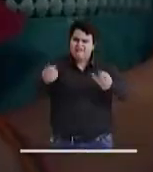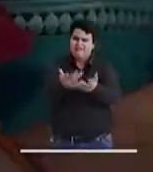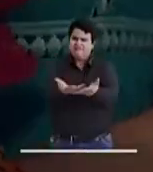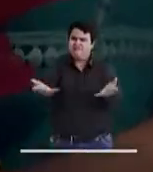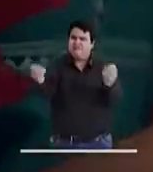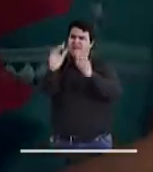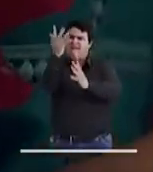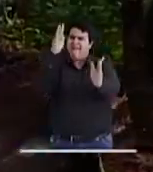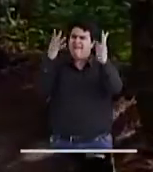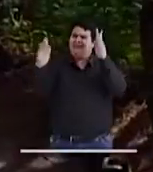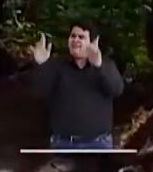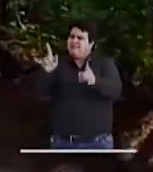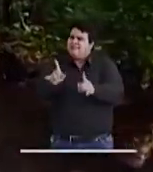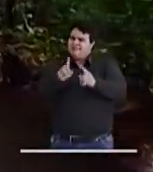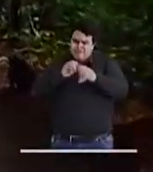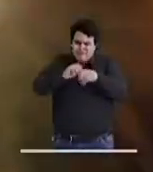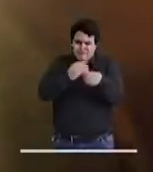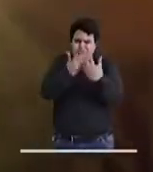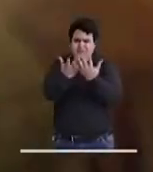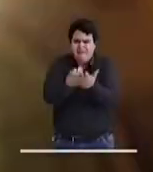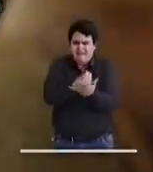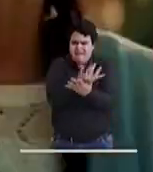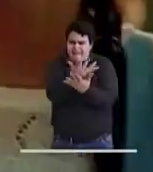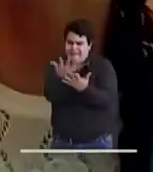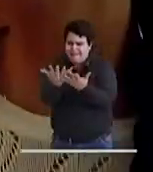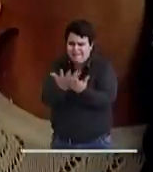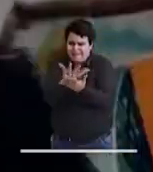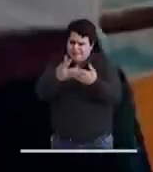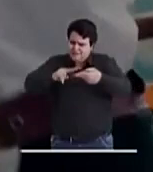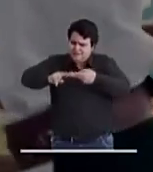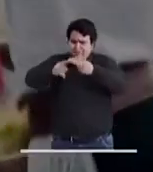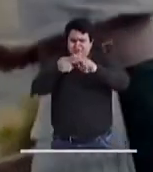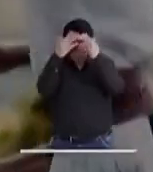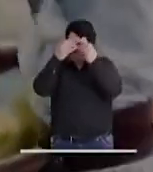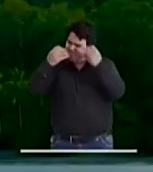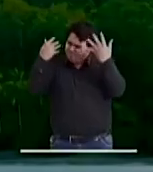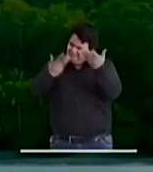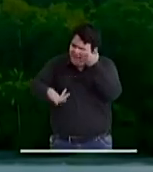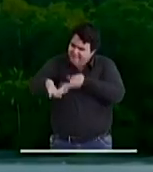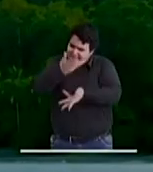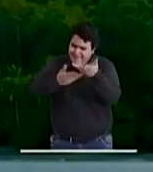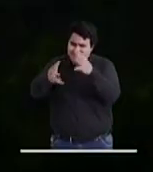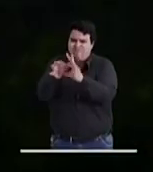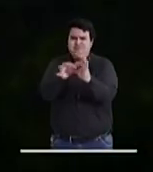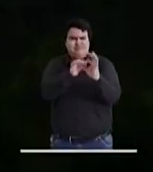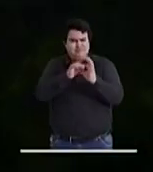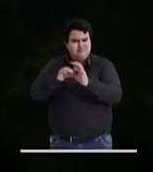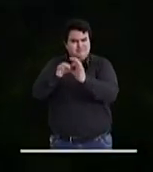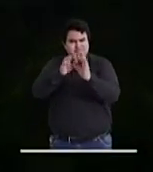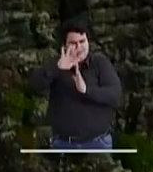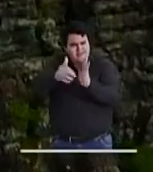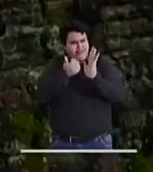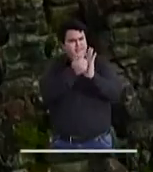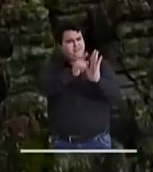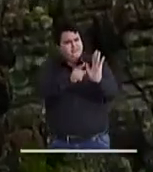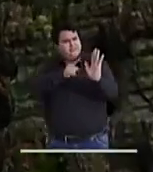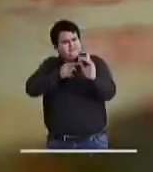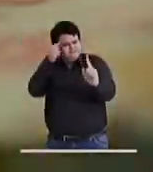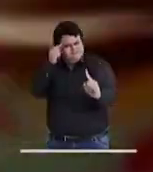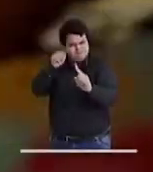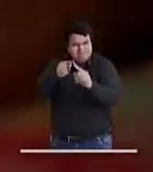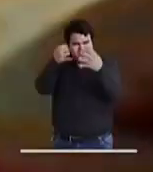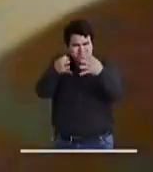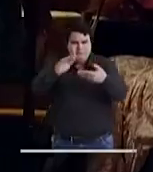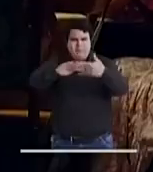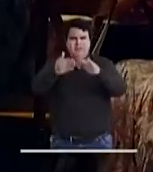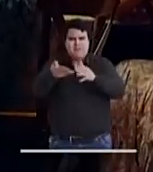están haciendo esta apuesta de construcción de paz. Y en general también, por ejemplo, servicios de guianza. Entonces ustedes van a encontrar allí